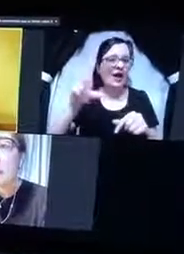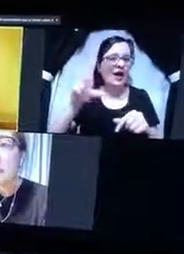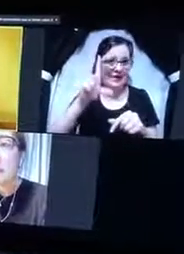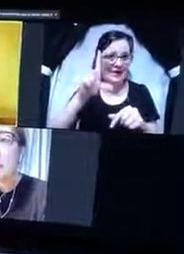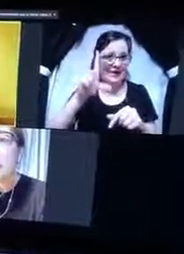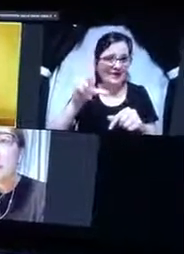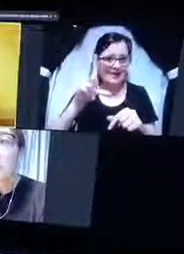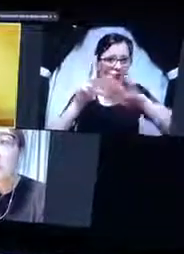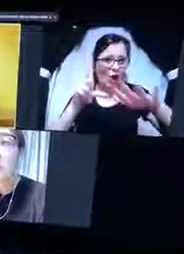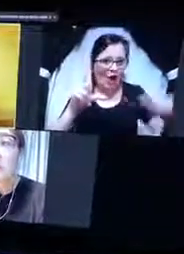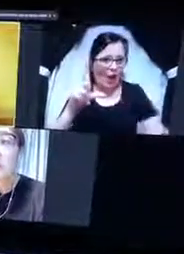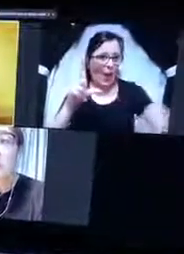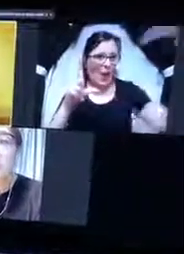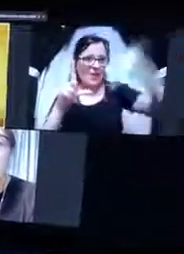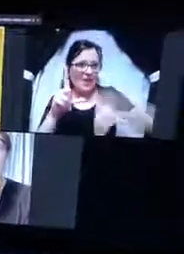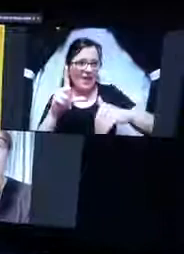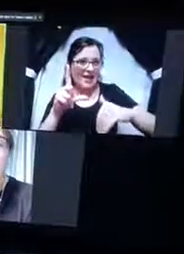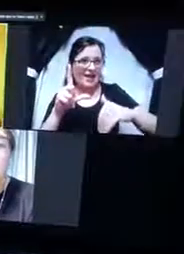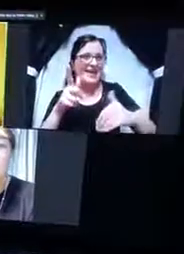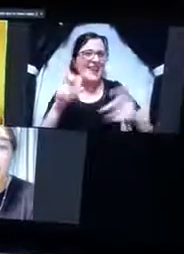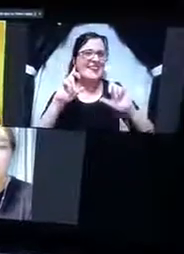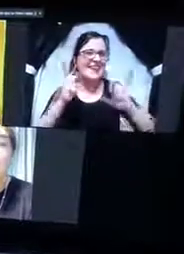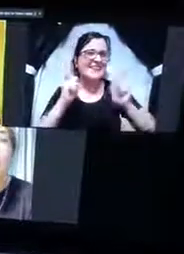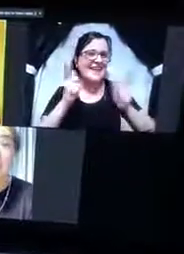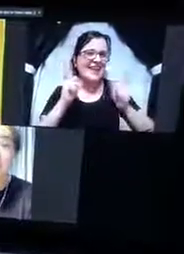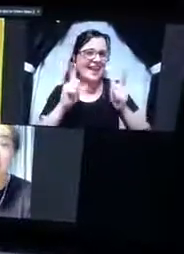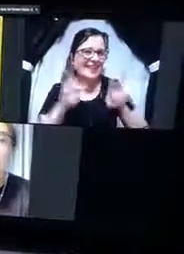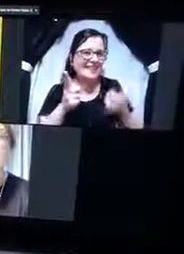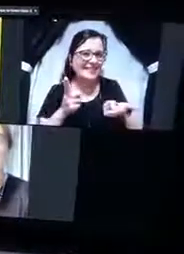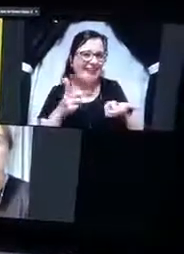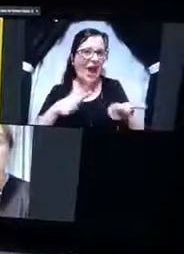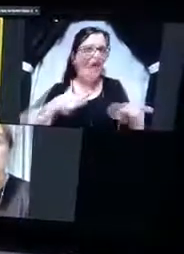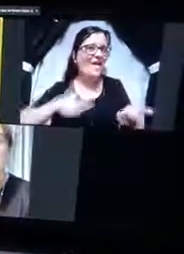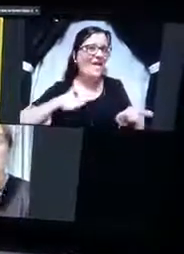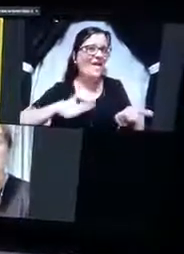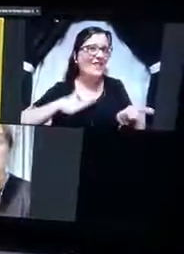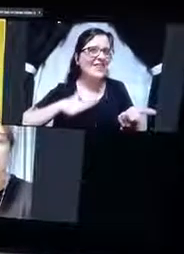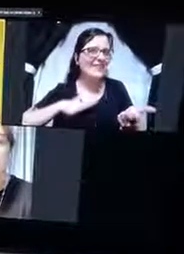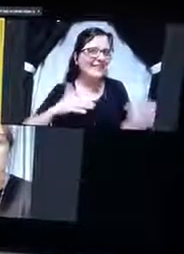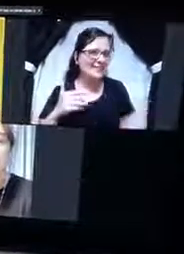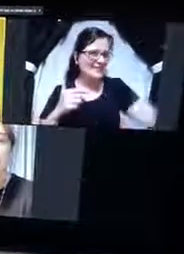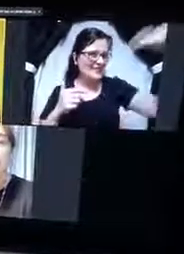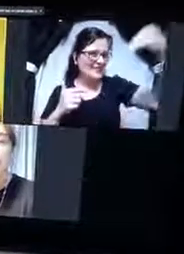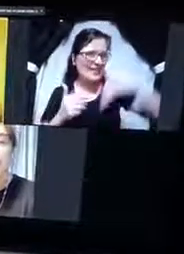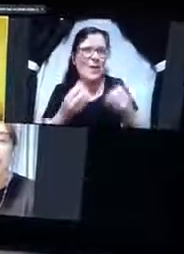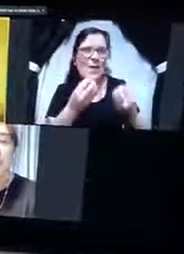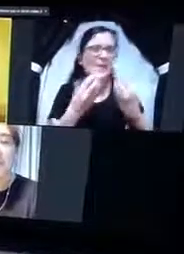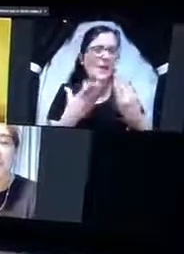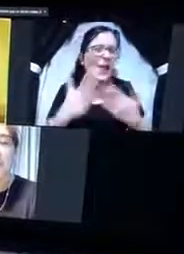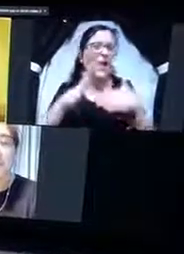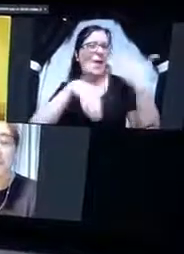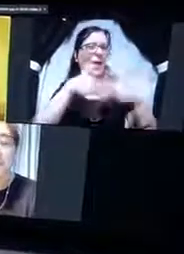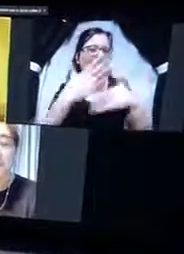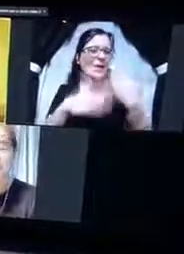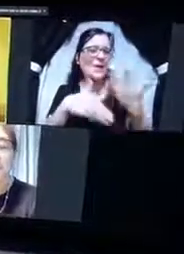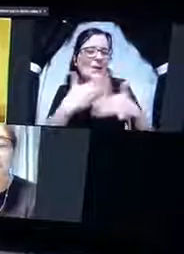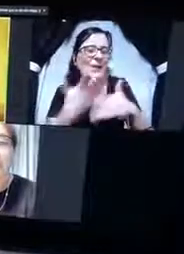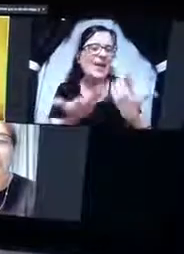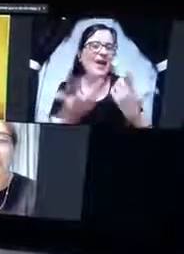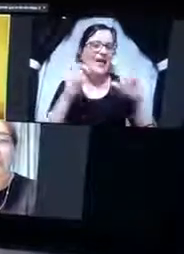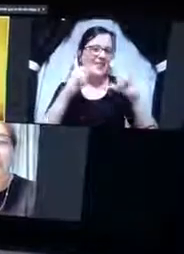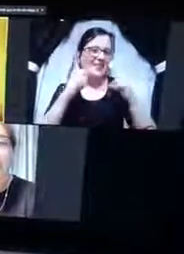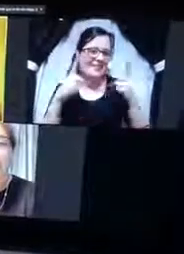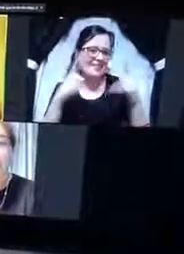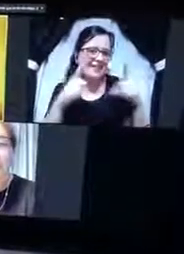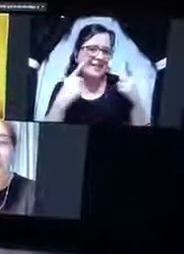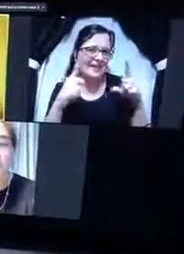logogenia porque se divierten, ¿sí? Entonces, vienen contentos y vienen entusiasmados porque además, como estamos trabajando en la